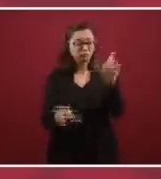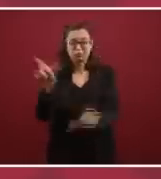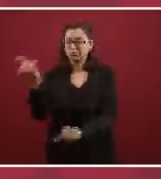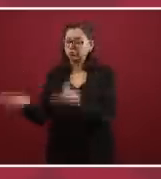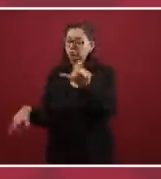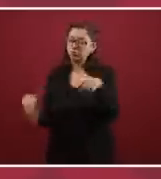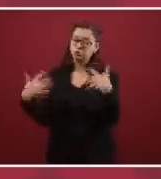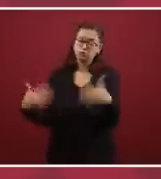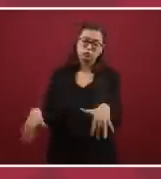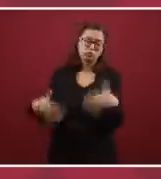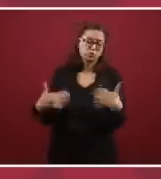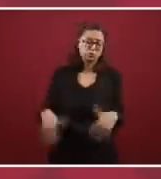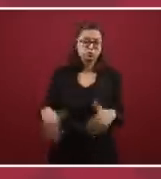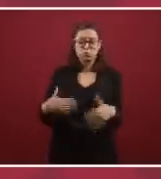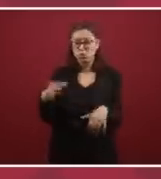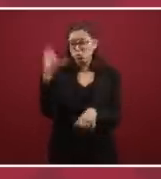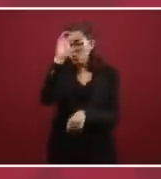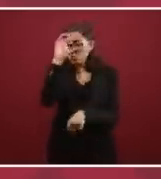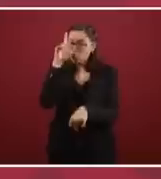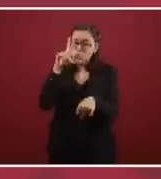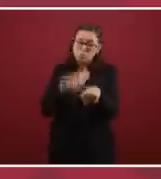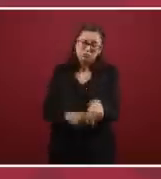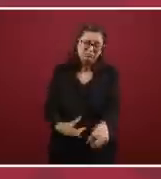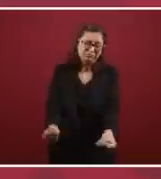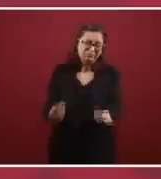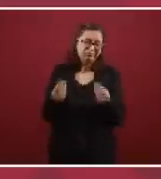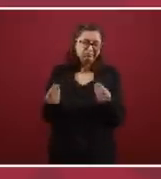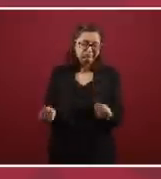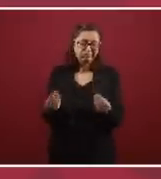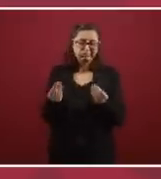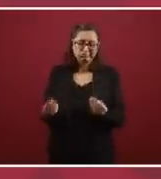lleno, lleno, lleno de cultura.